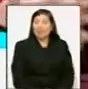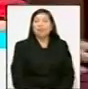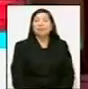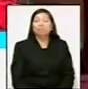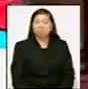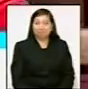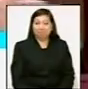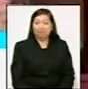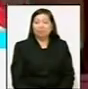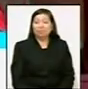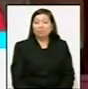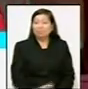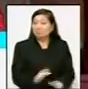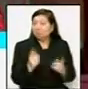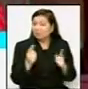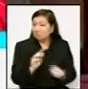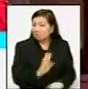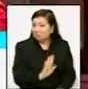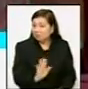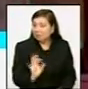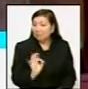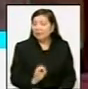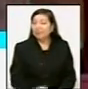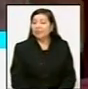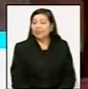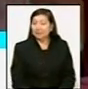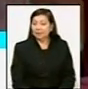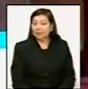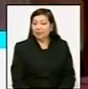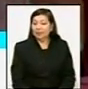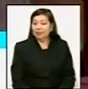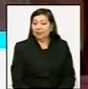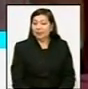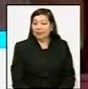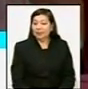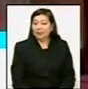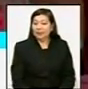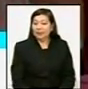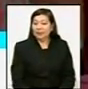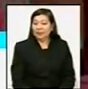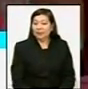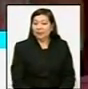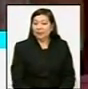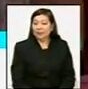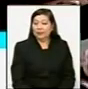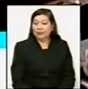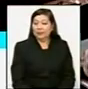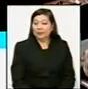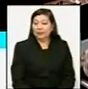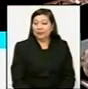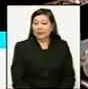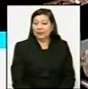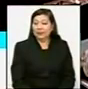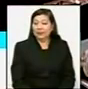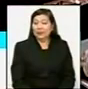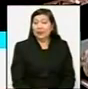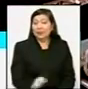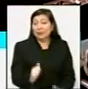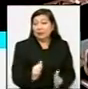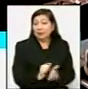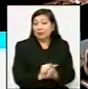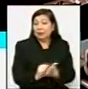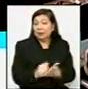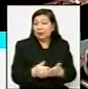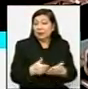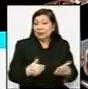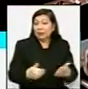eso, ¿estamos todos de acuerdo? Sí. Congresista Costa. Presidenta, pero digamos, si 6 meses antes